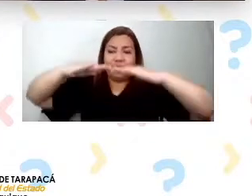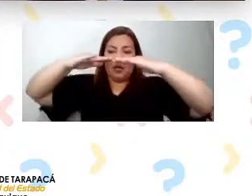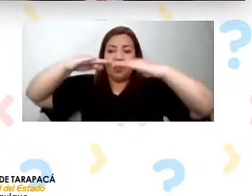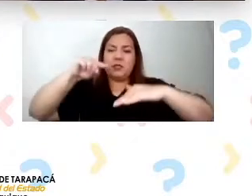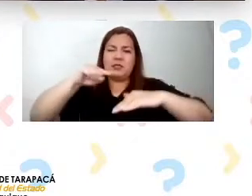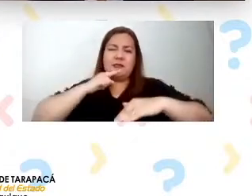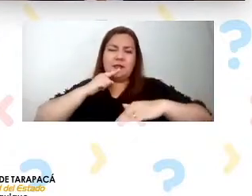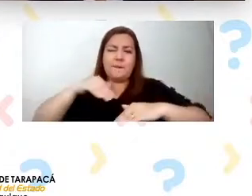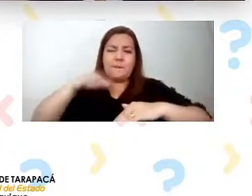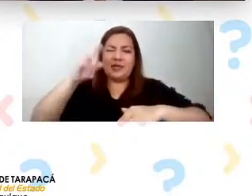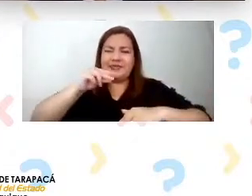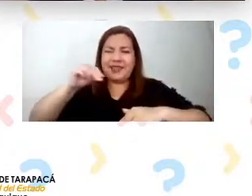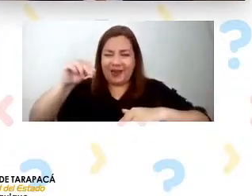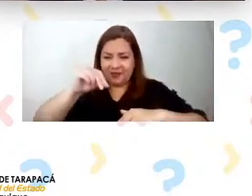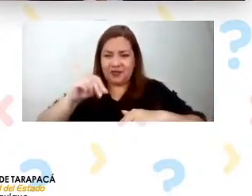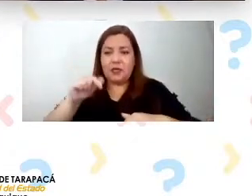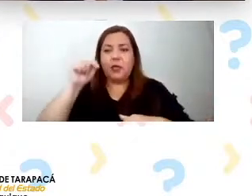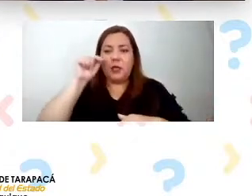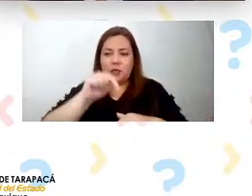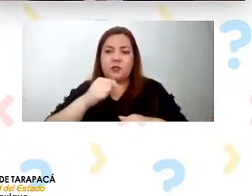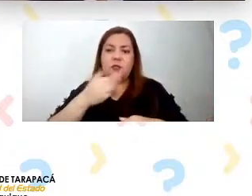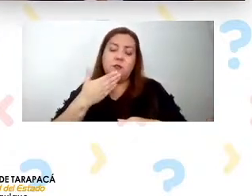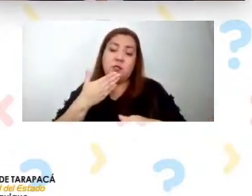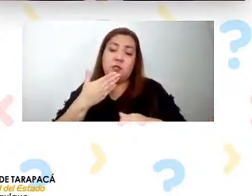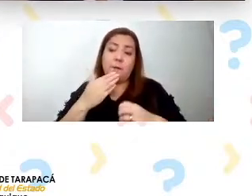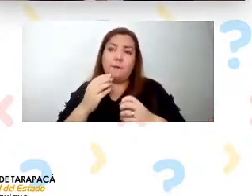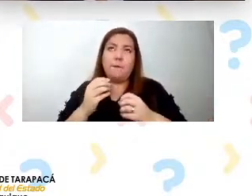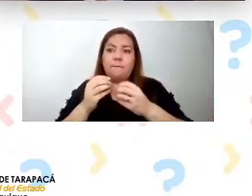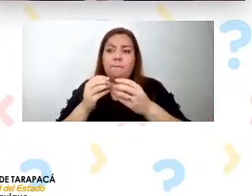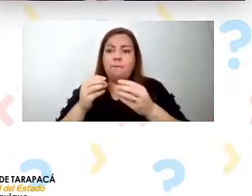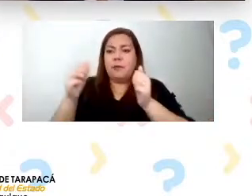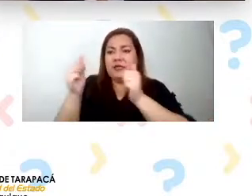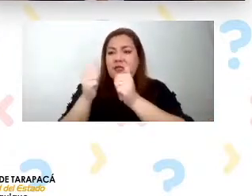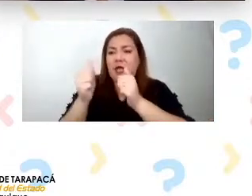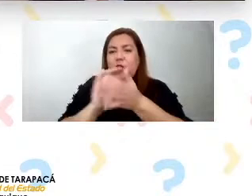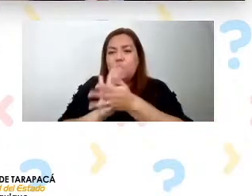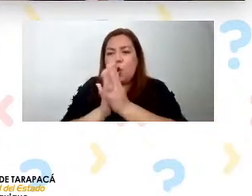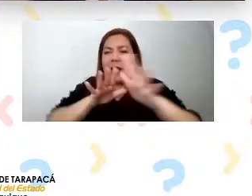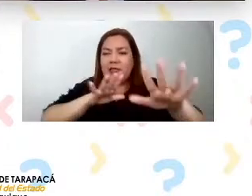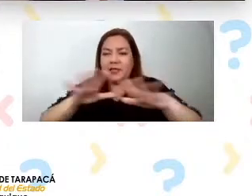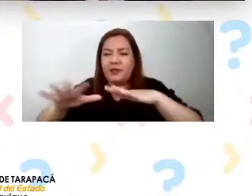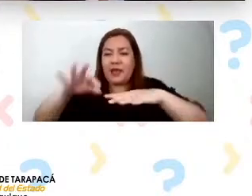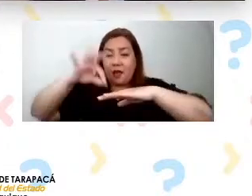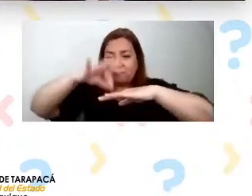es porque estas están también más expuestas a toda la actividad agrícola que existe allí,